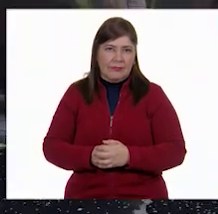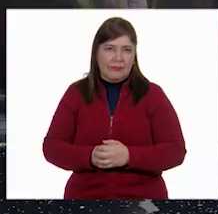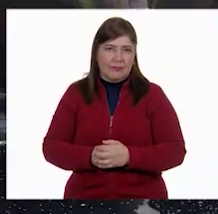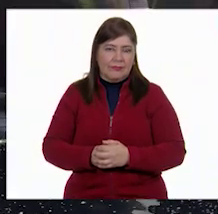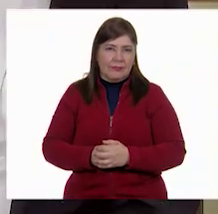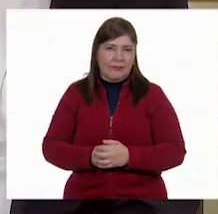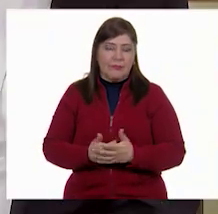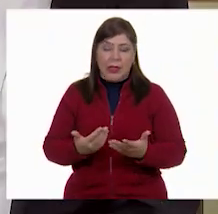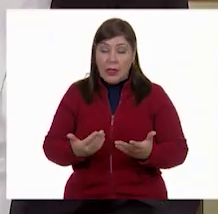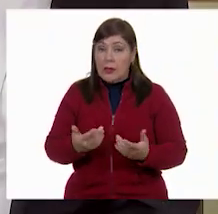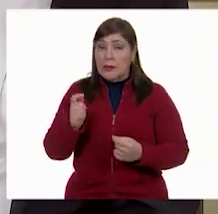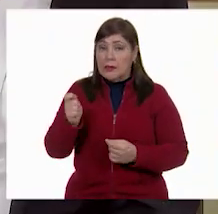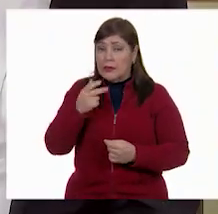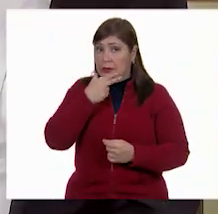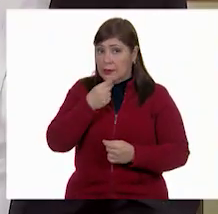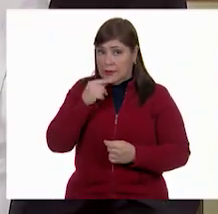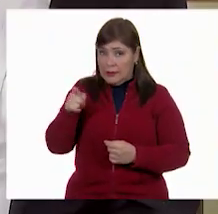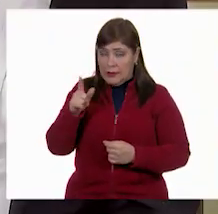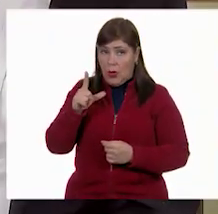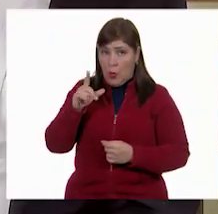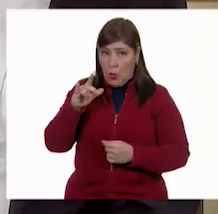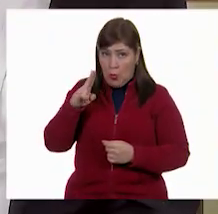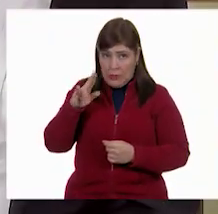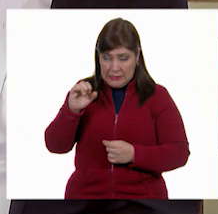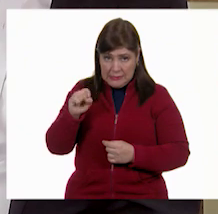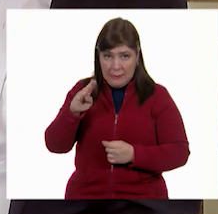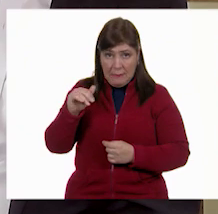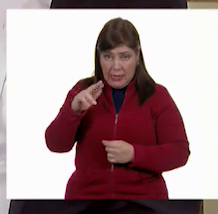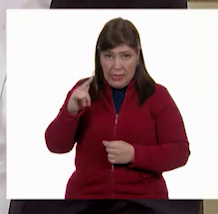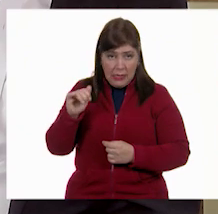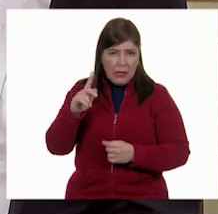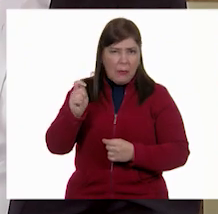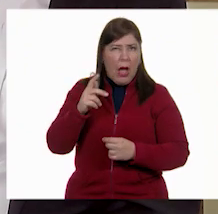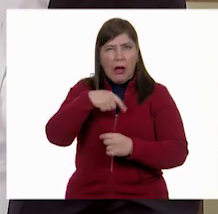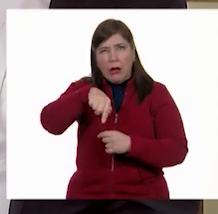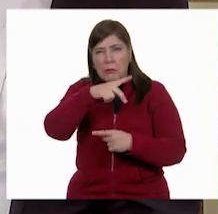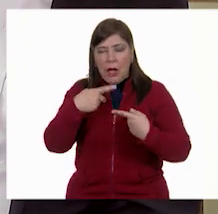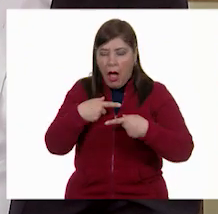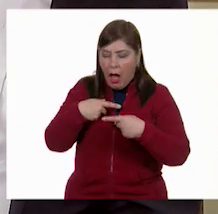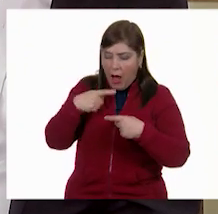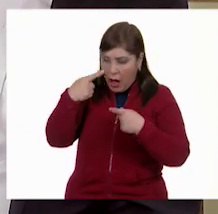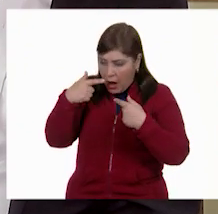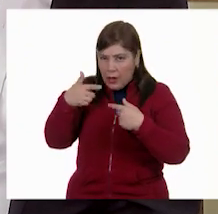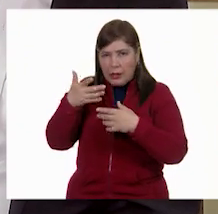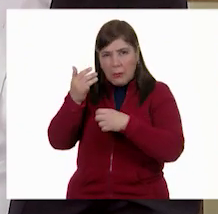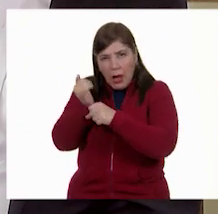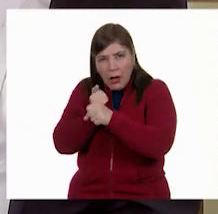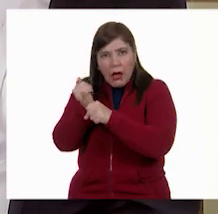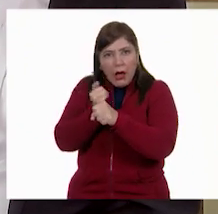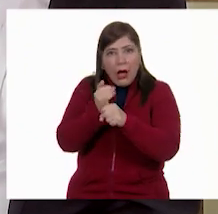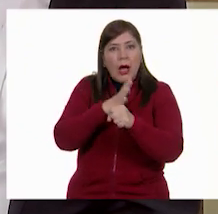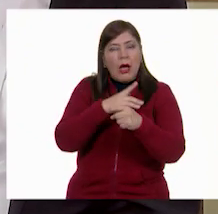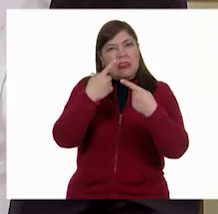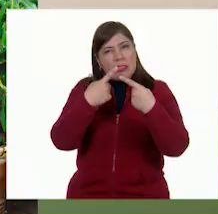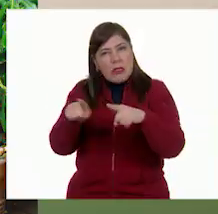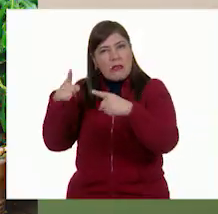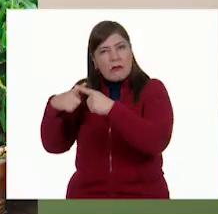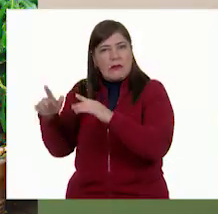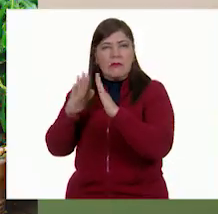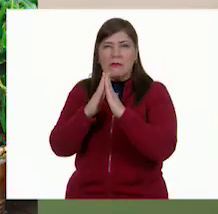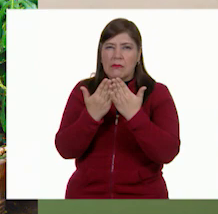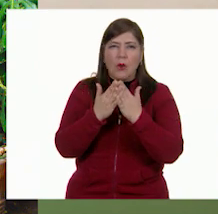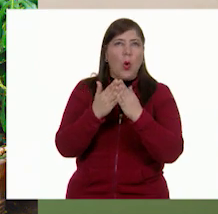Bueno, Luis Barragán, que ha sido muy estudiado, afortunadamente se han publicado decenas de libros sobre